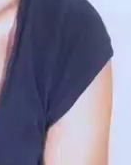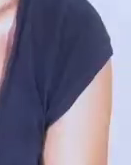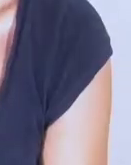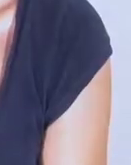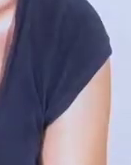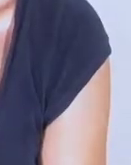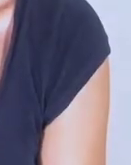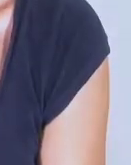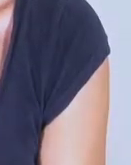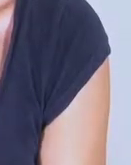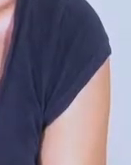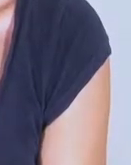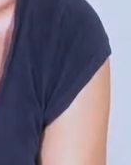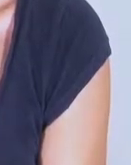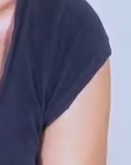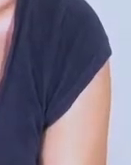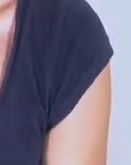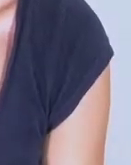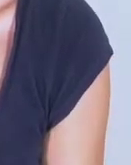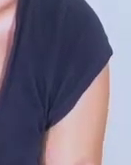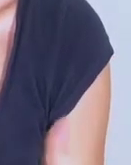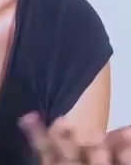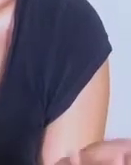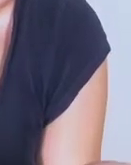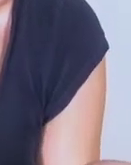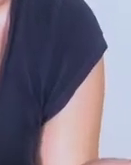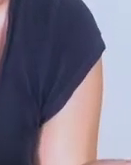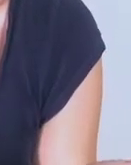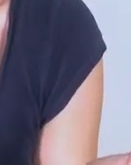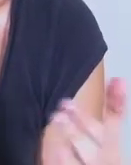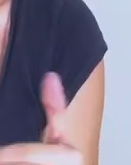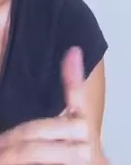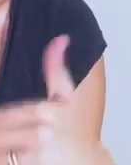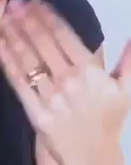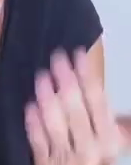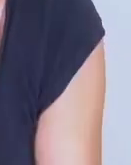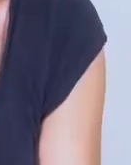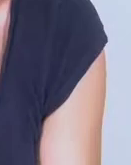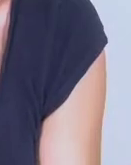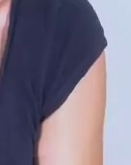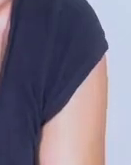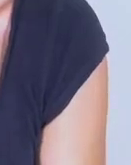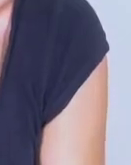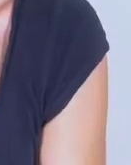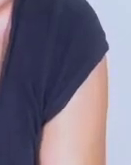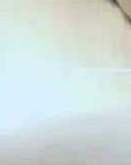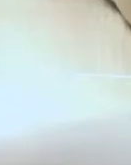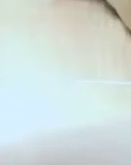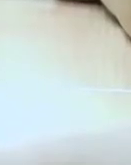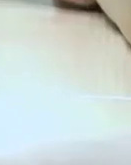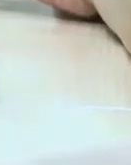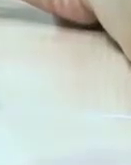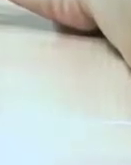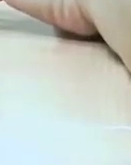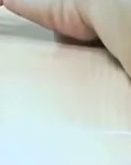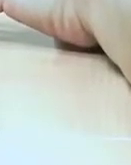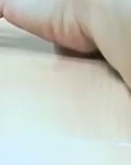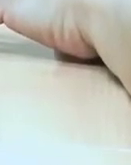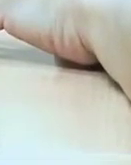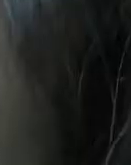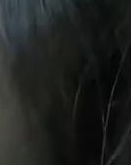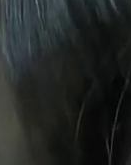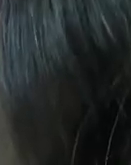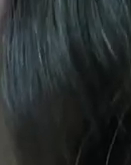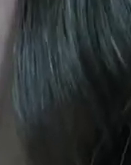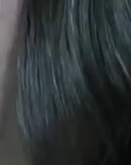especificar. Abarca desde conocer cuál es la estructura de un estudio de animación, ¿verdad? Cuáles son los